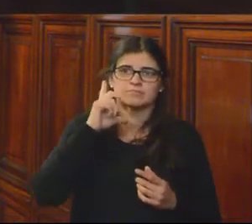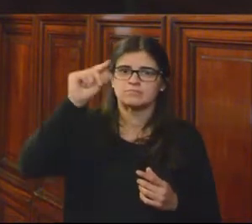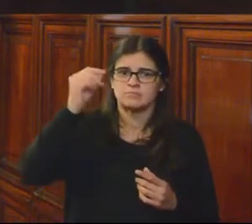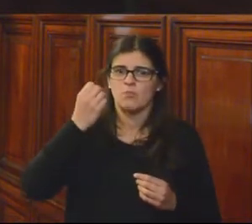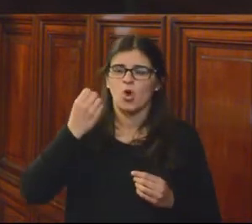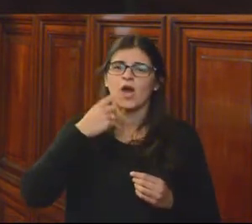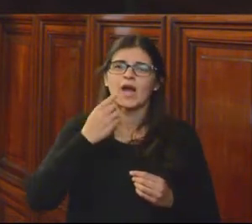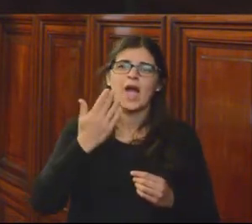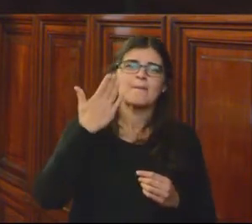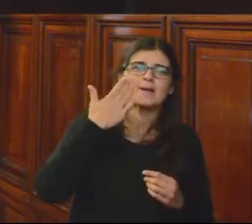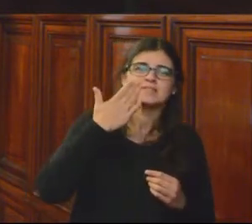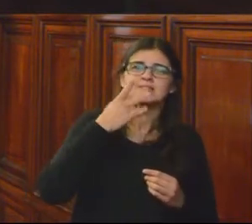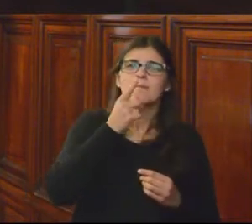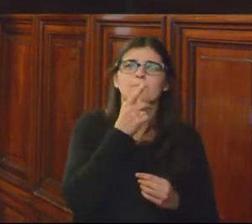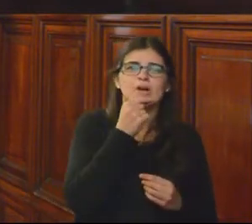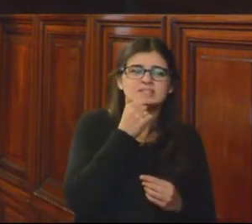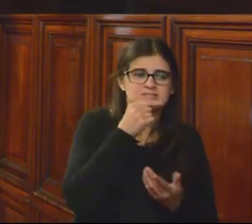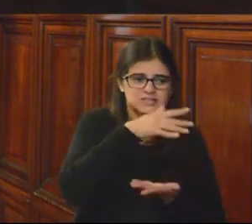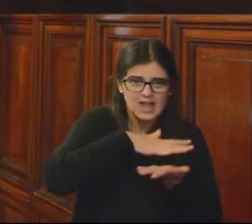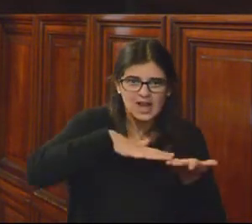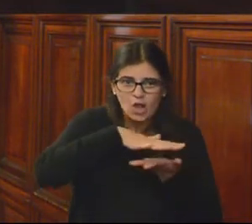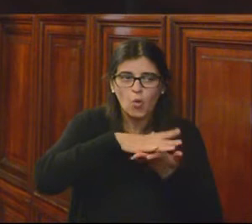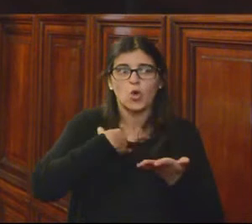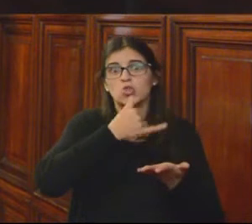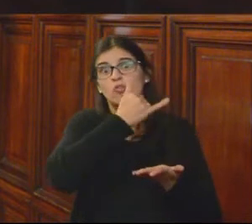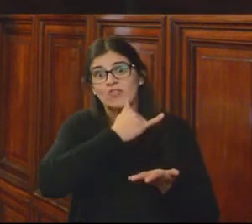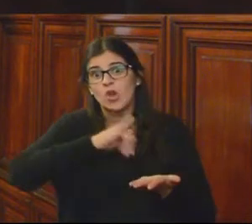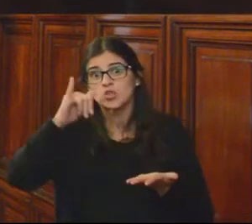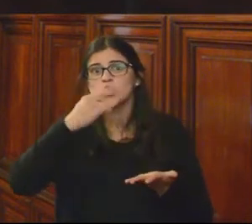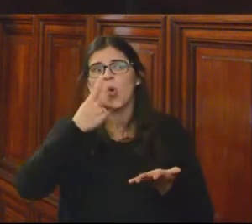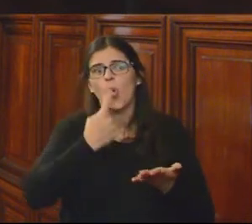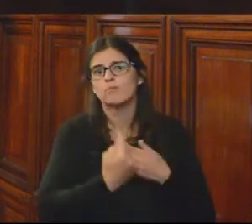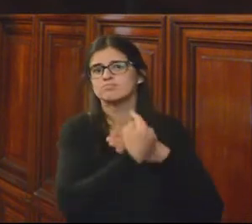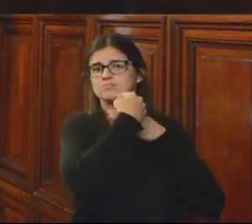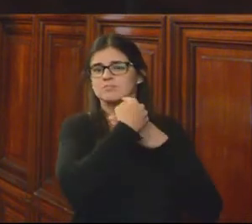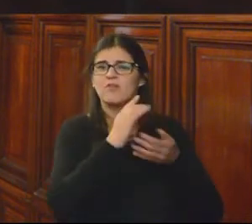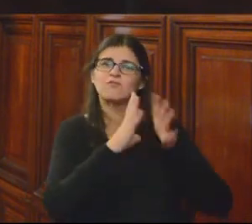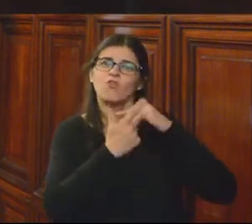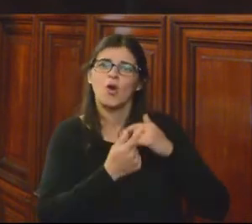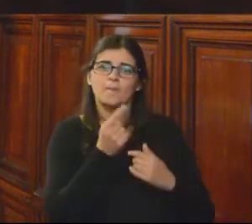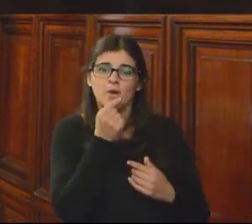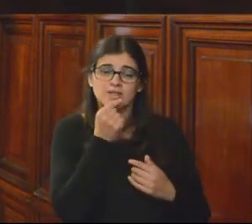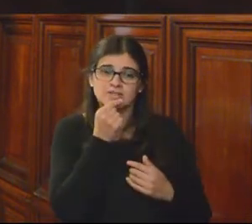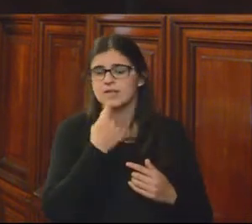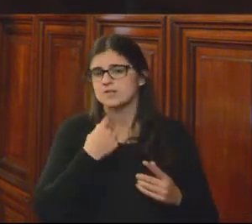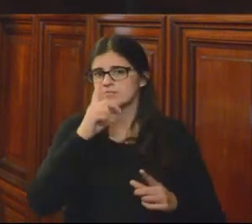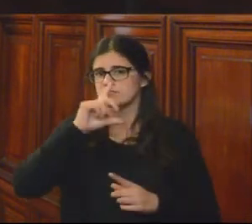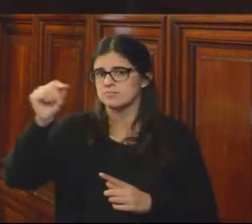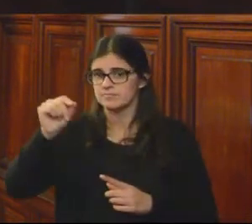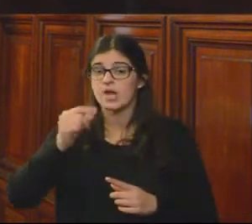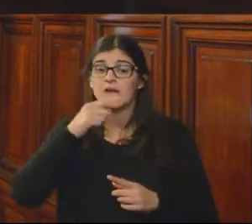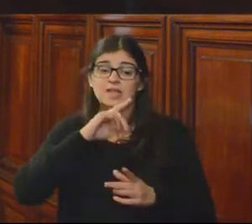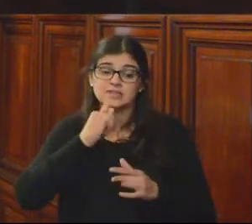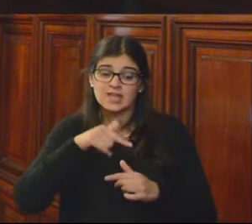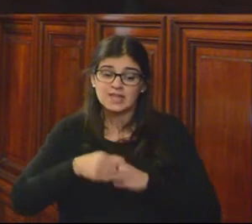unos policías en la región central después de que ella decidió denunciar un atropello policial. El otro caso que hemos tenido este año es que se ha